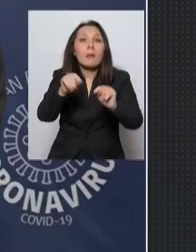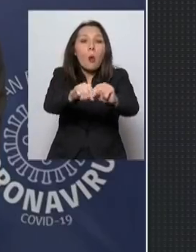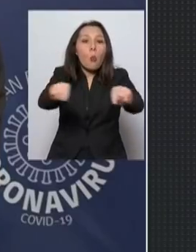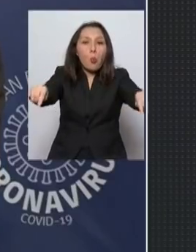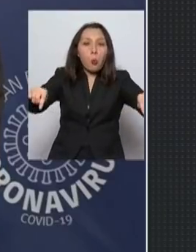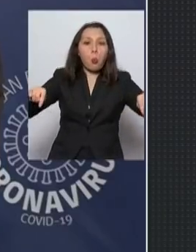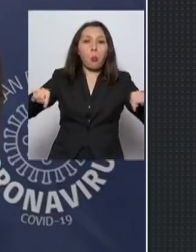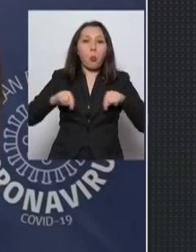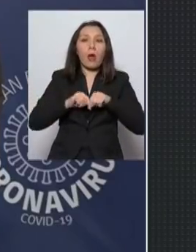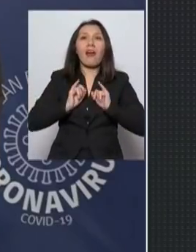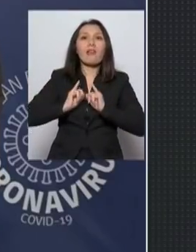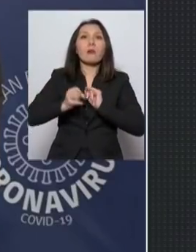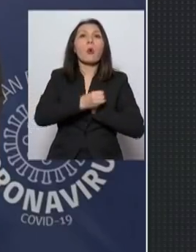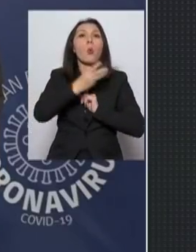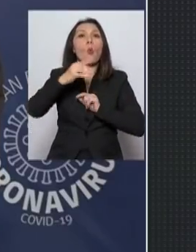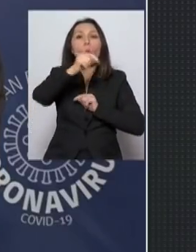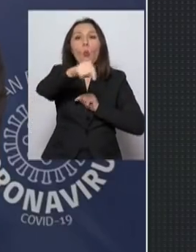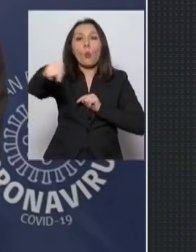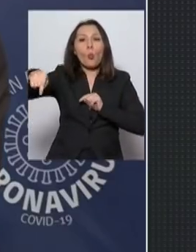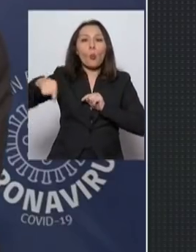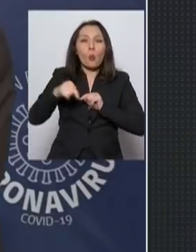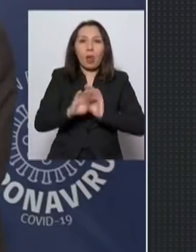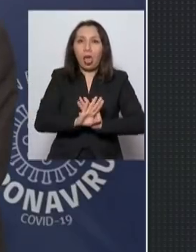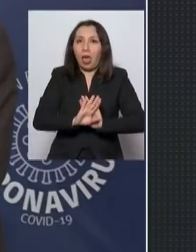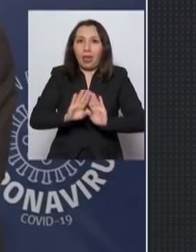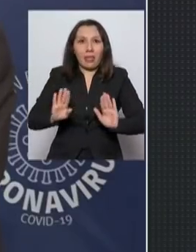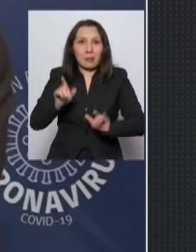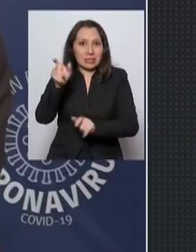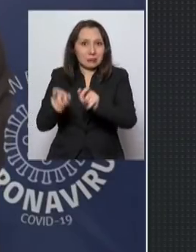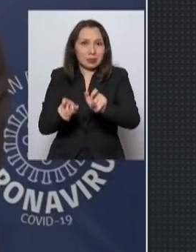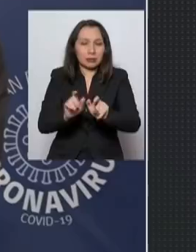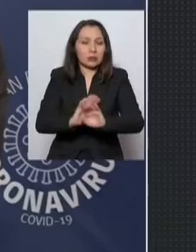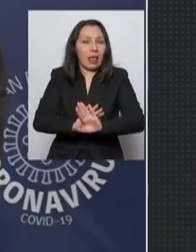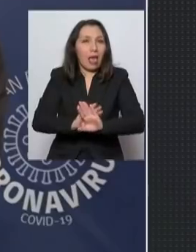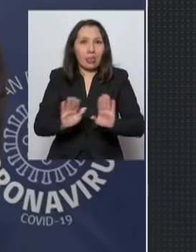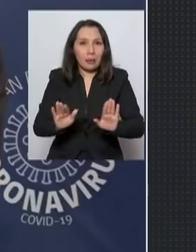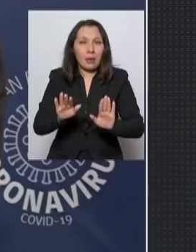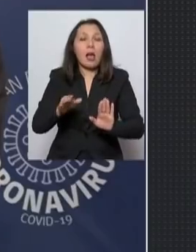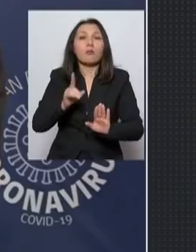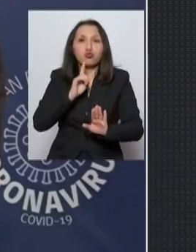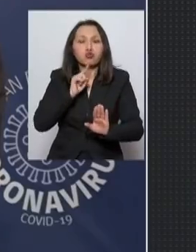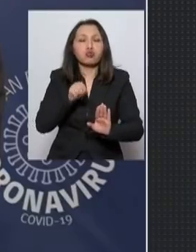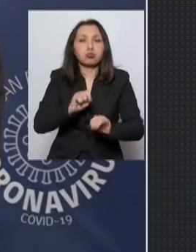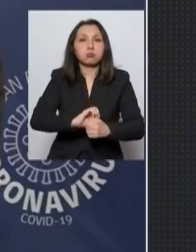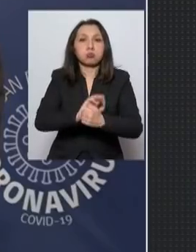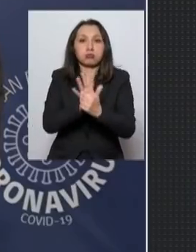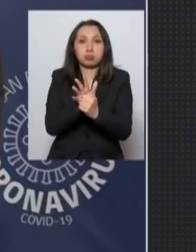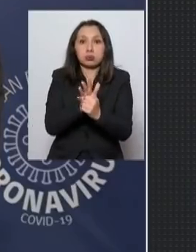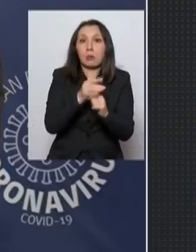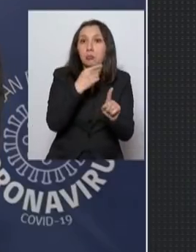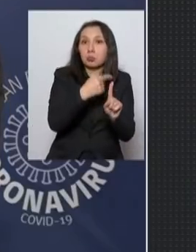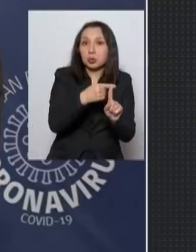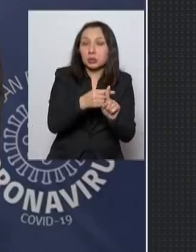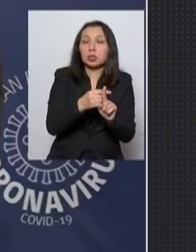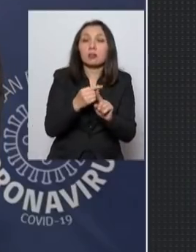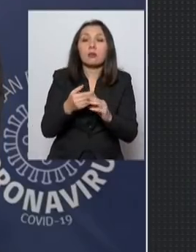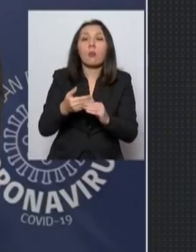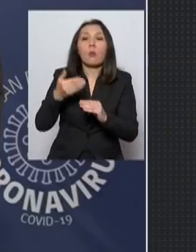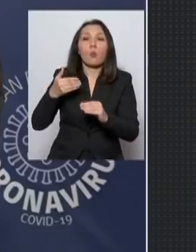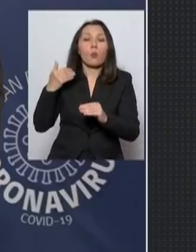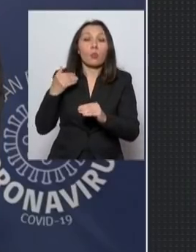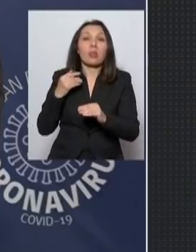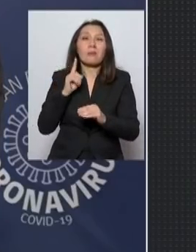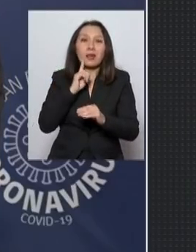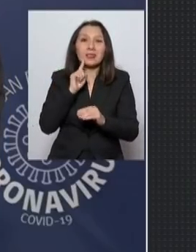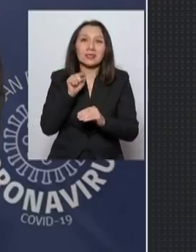entrega es una información por kilómetro cuadrado de densidad de casos activos, o sea, casos positivos, los últimos que